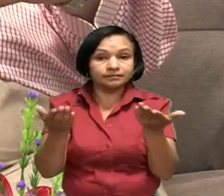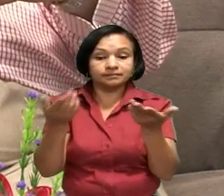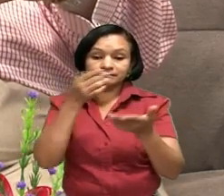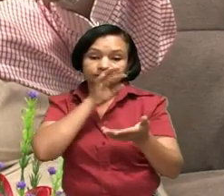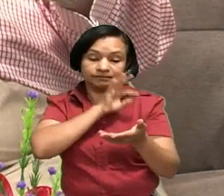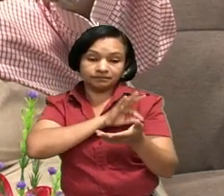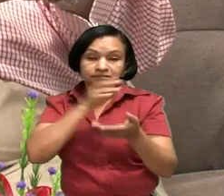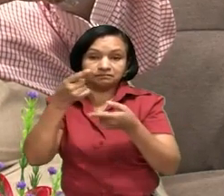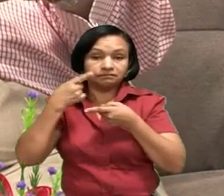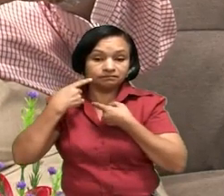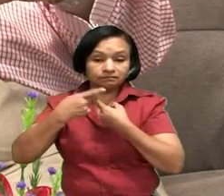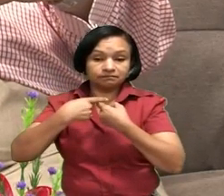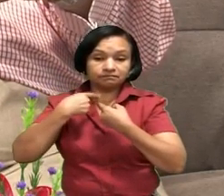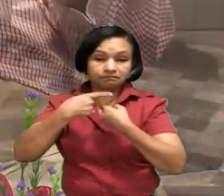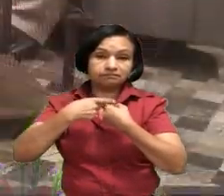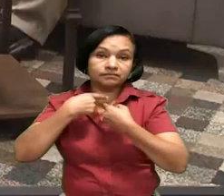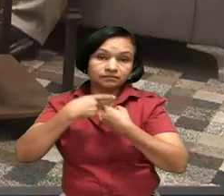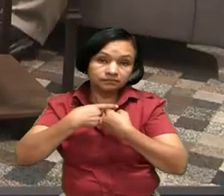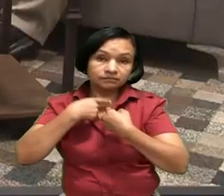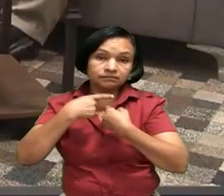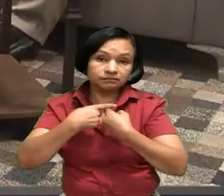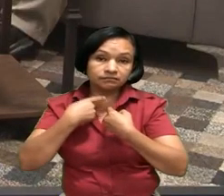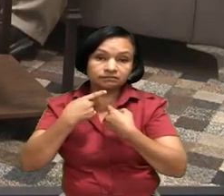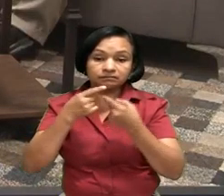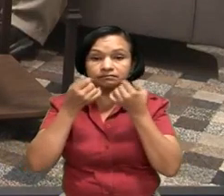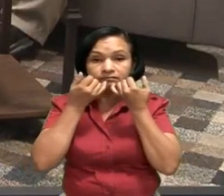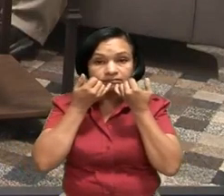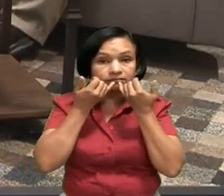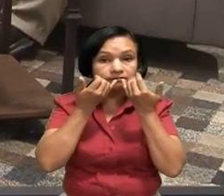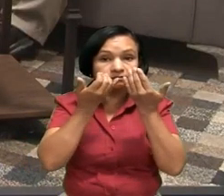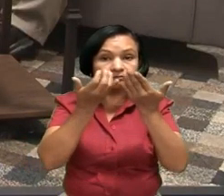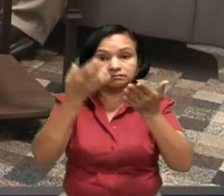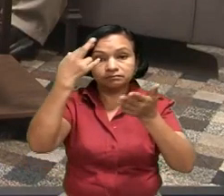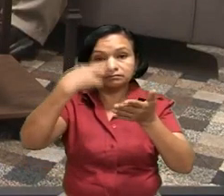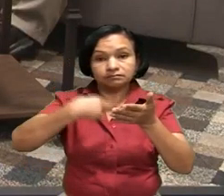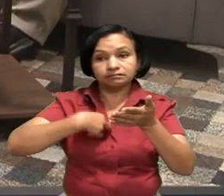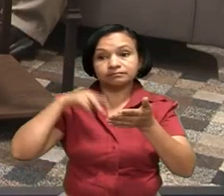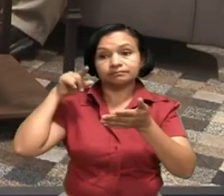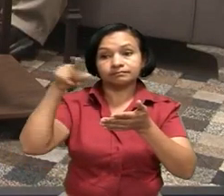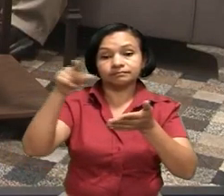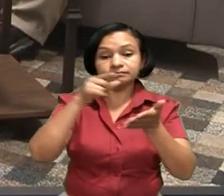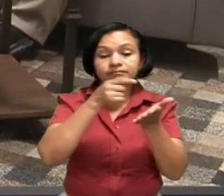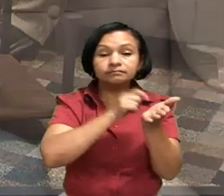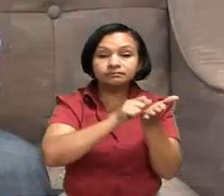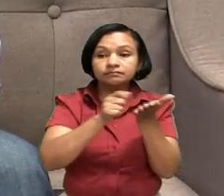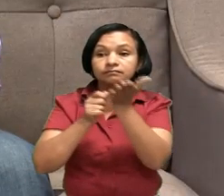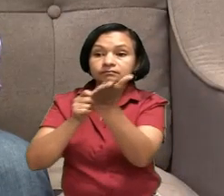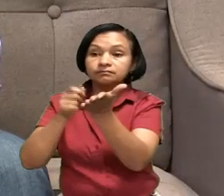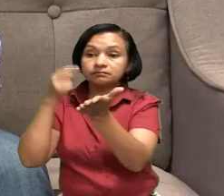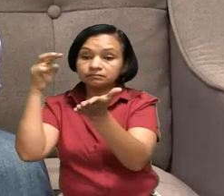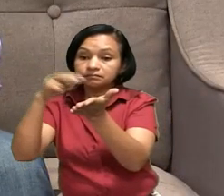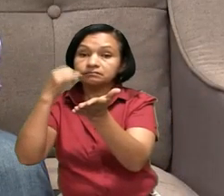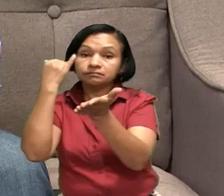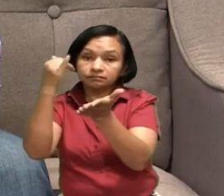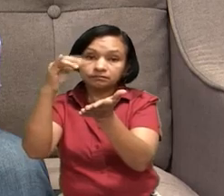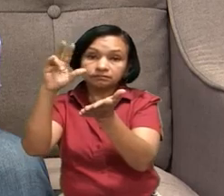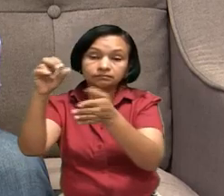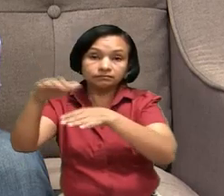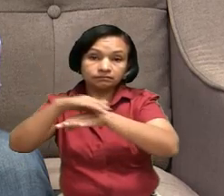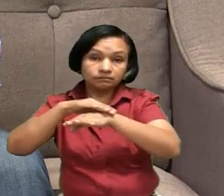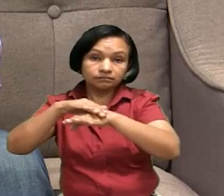que tenés que cumplir con una nota pero es responsabilidad del editor decir si pasa o no pasa de